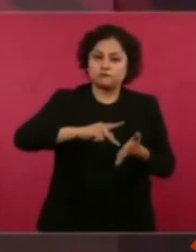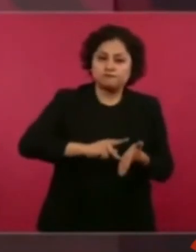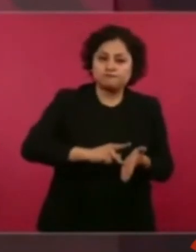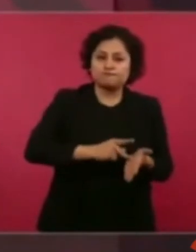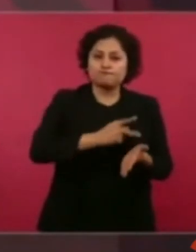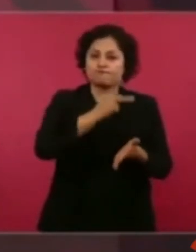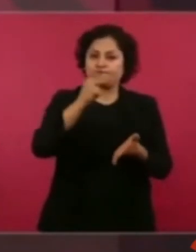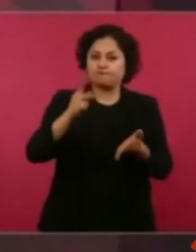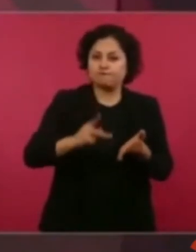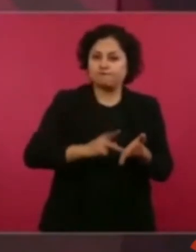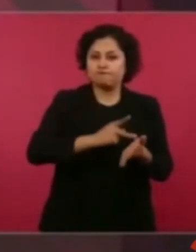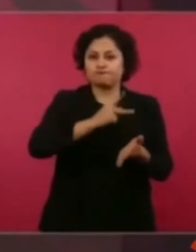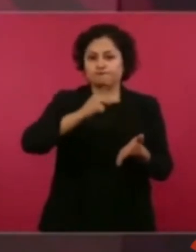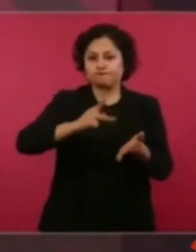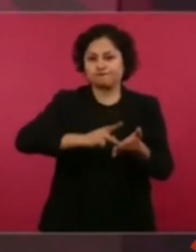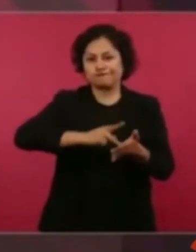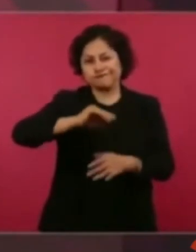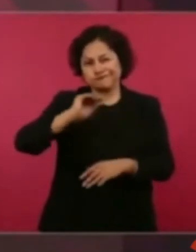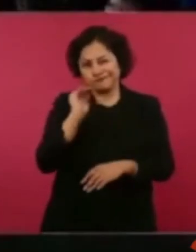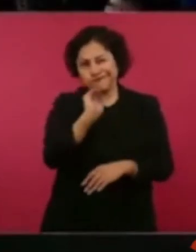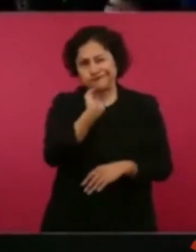cambiar